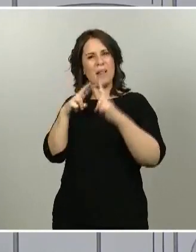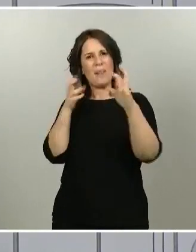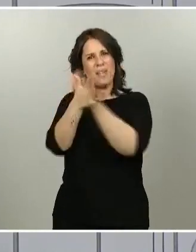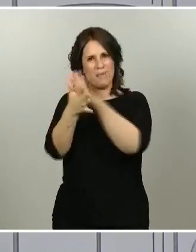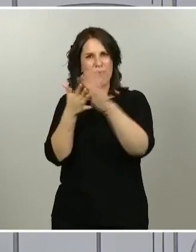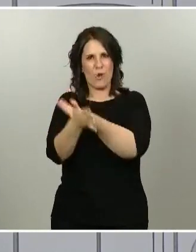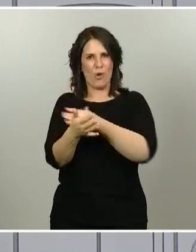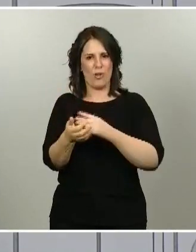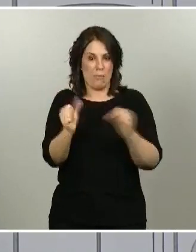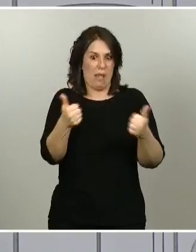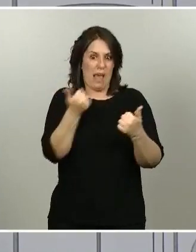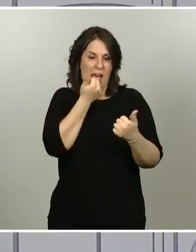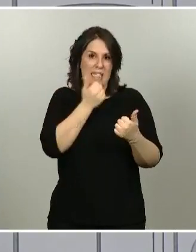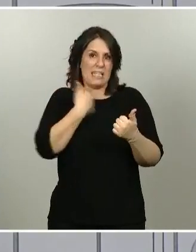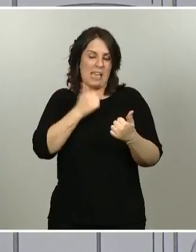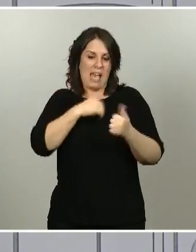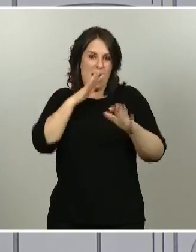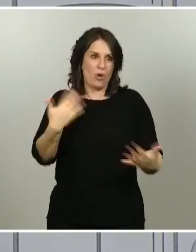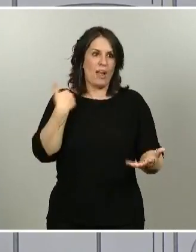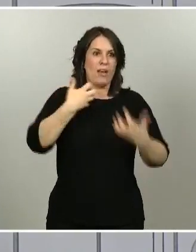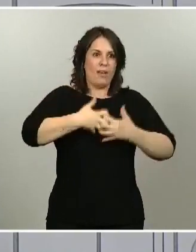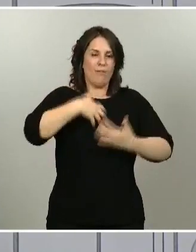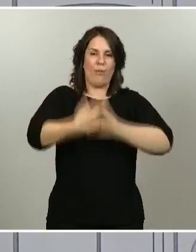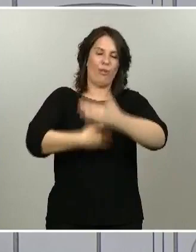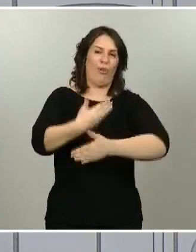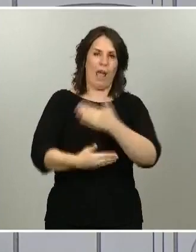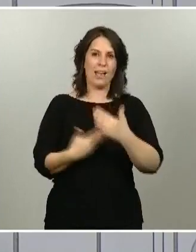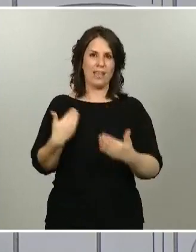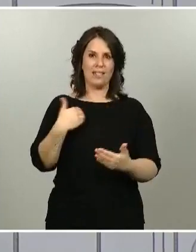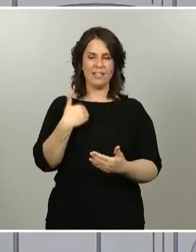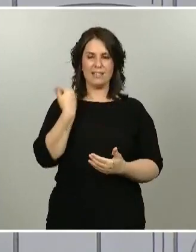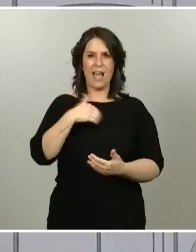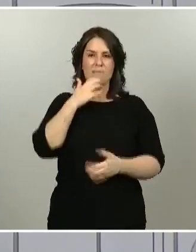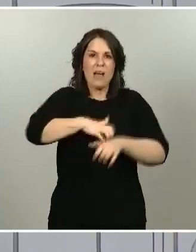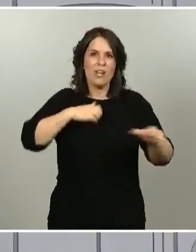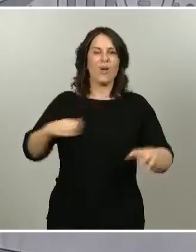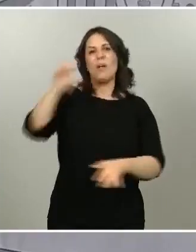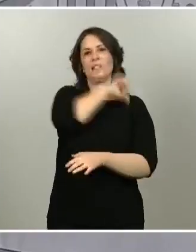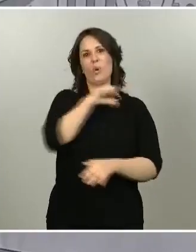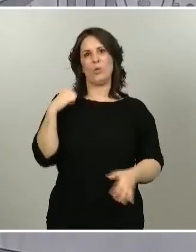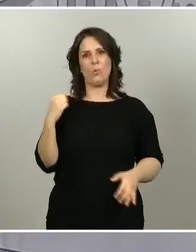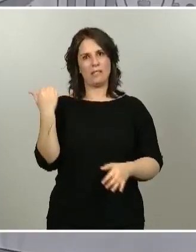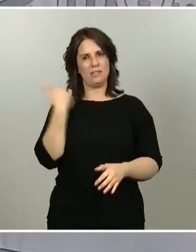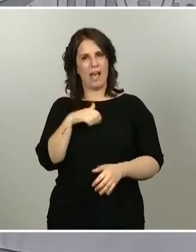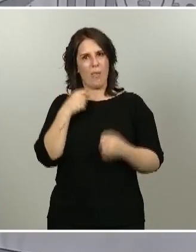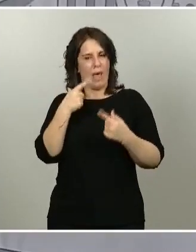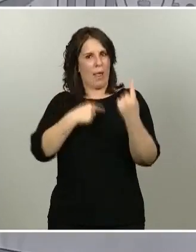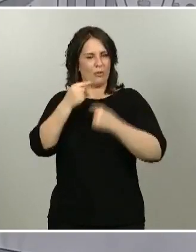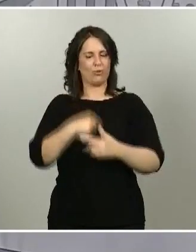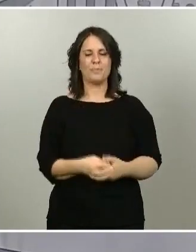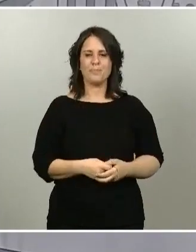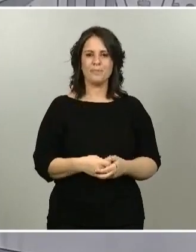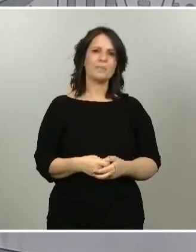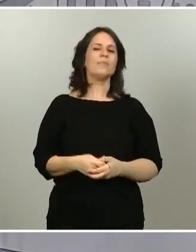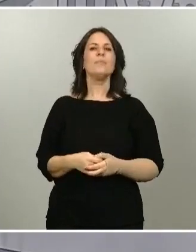en marcha y que ya prácticamente todas las comunidades son capaces de abastecer de datos. El diario El País